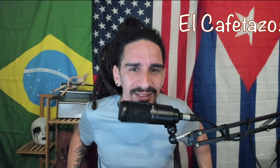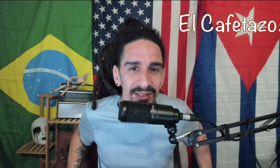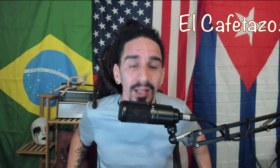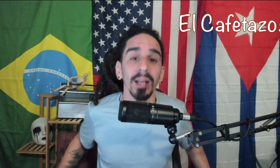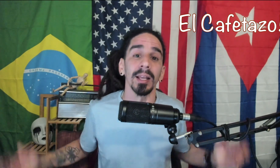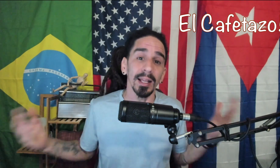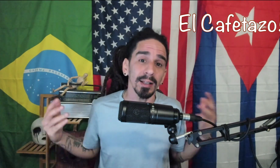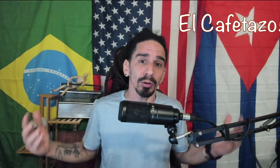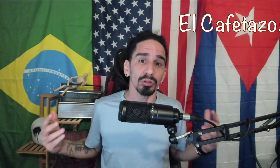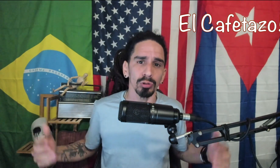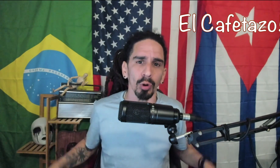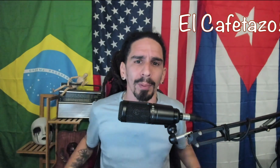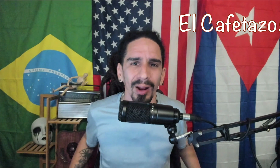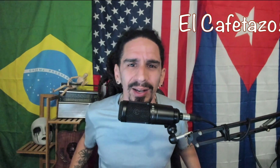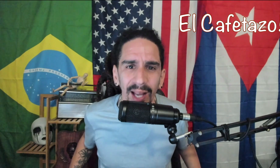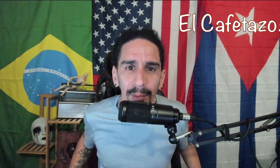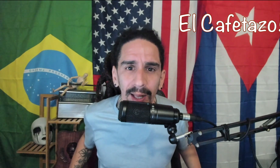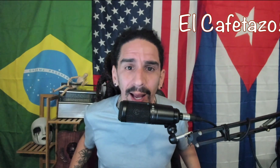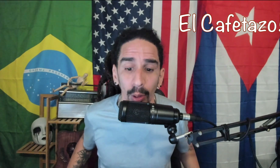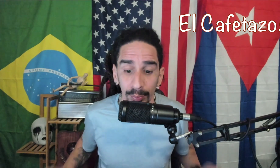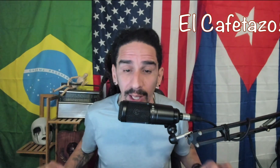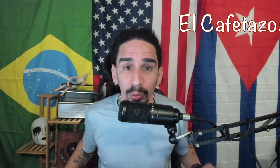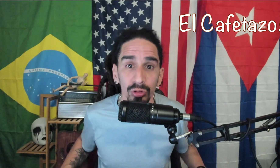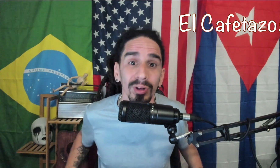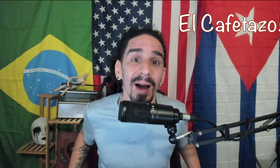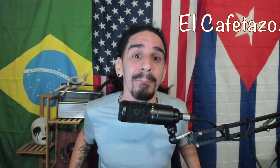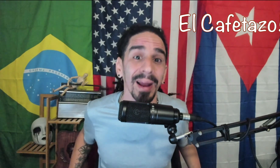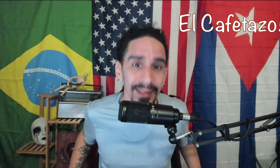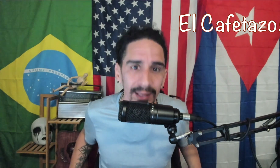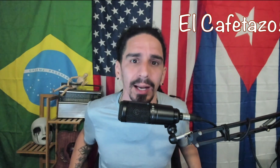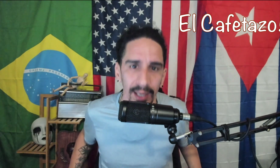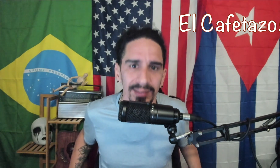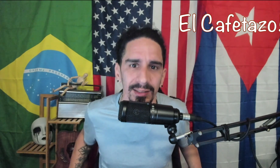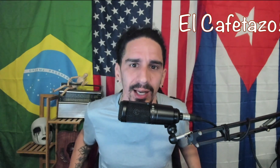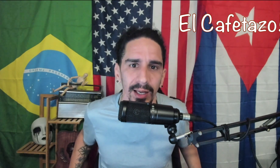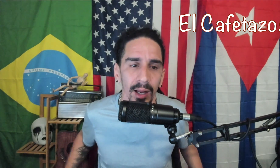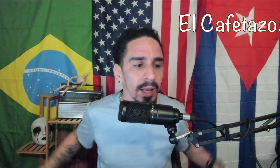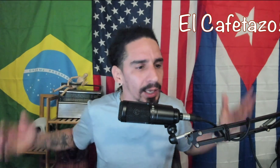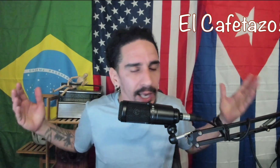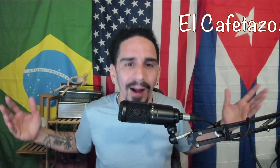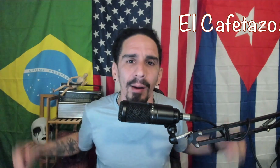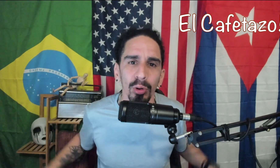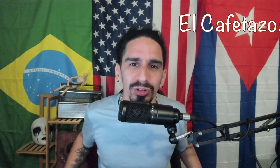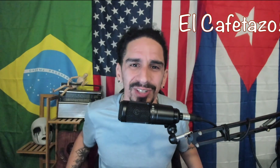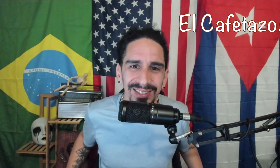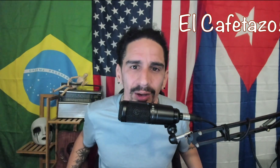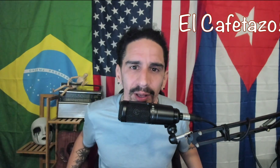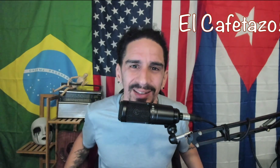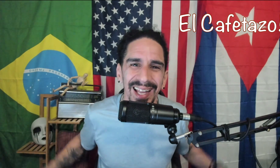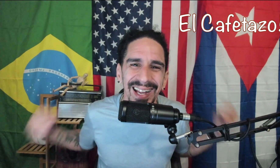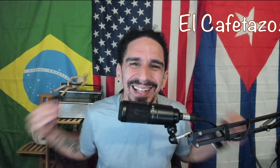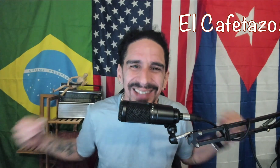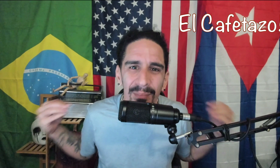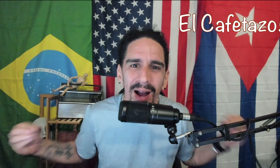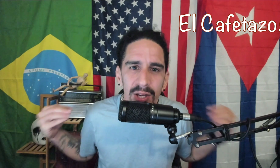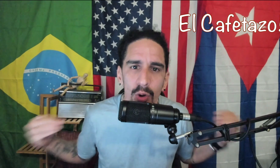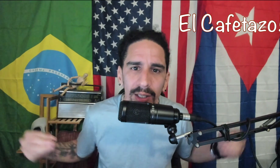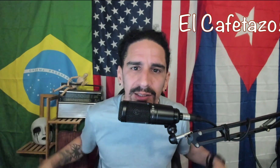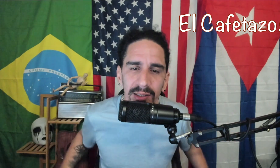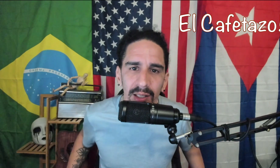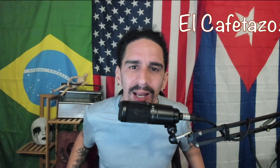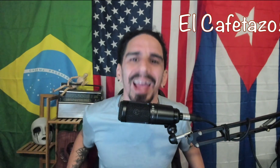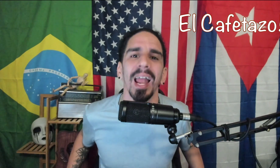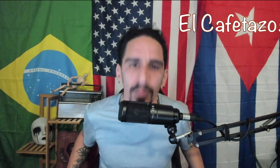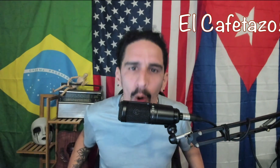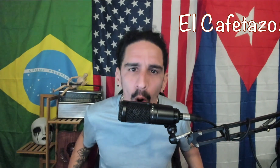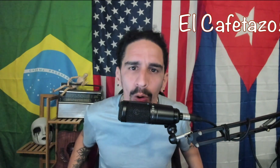para darles y entre nosotros para ver de qué maneras adoptamos las medidas necesarias y acabamos de saber de qué tamaño es